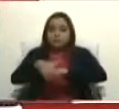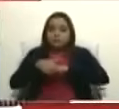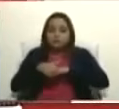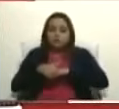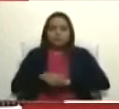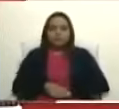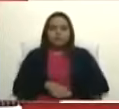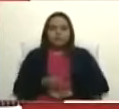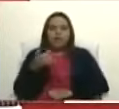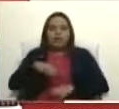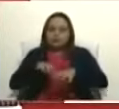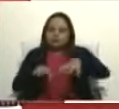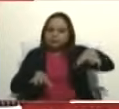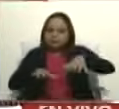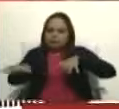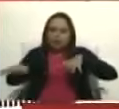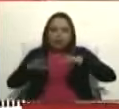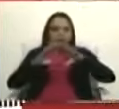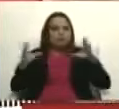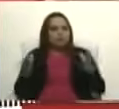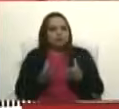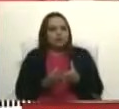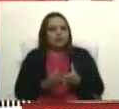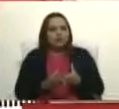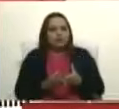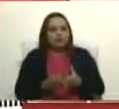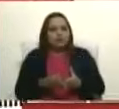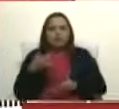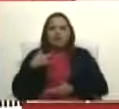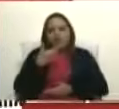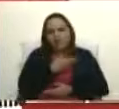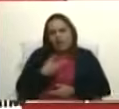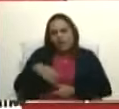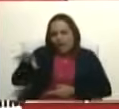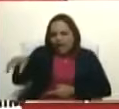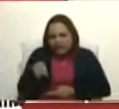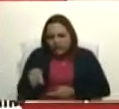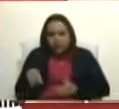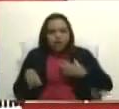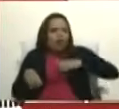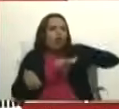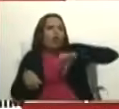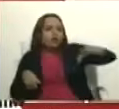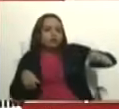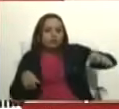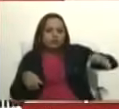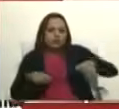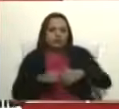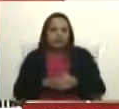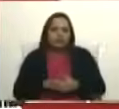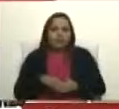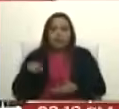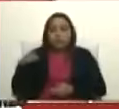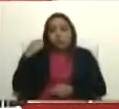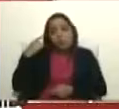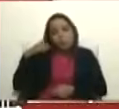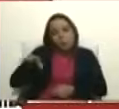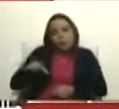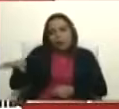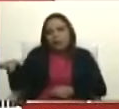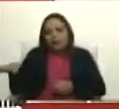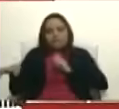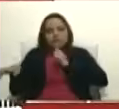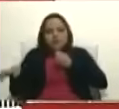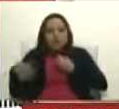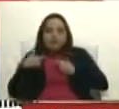imperios repartiéndose el mundo. Tú me das aquí y yo te doy por allá. Tú te haces el loco aquí y yo me hago el loco por